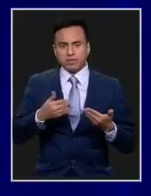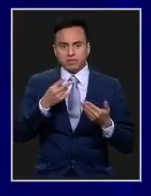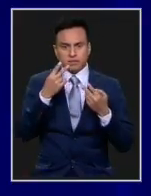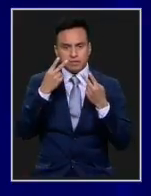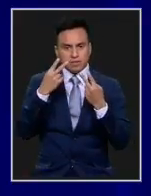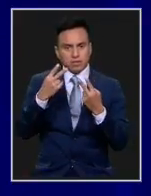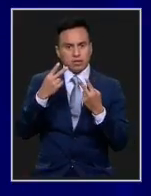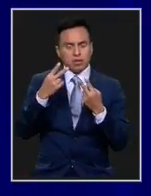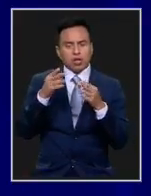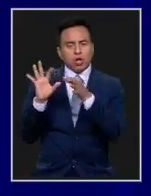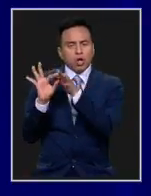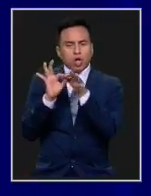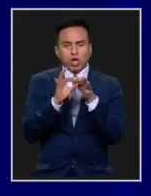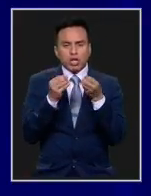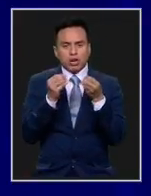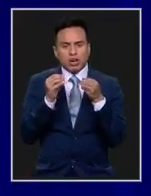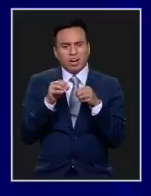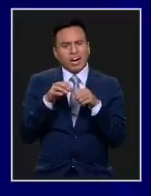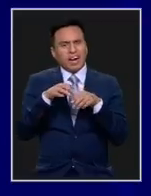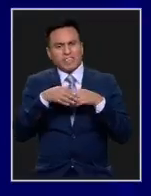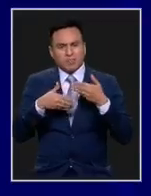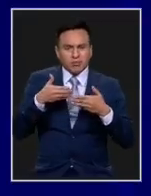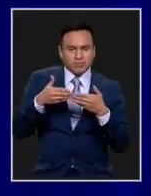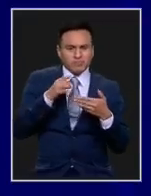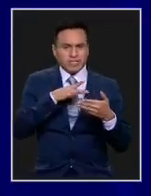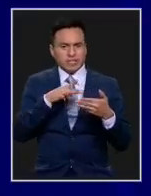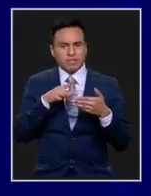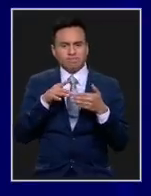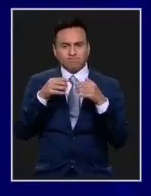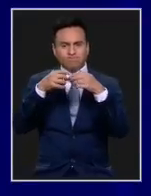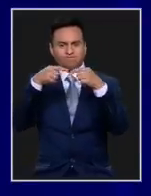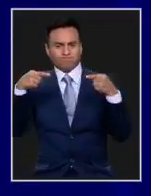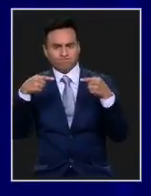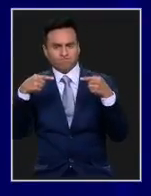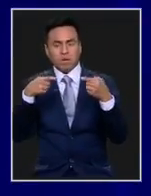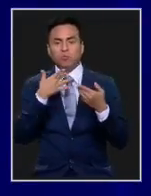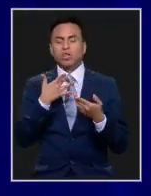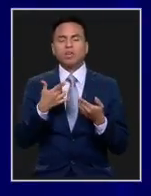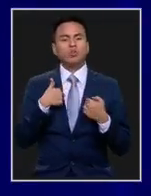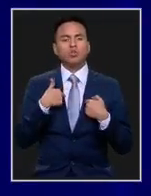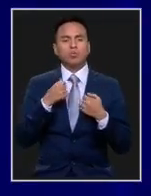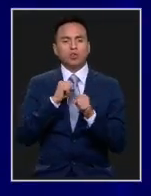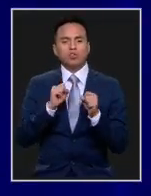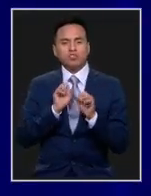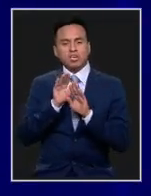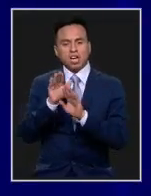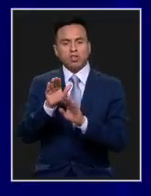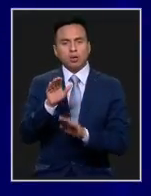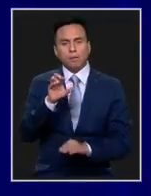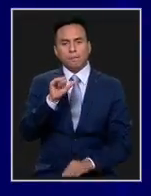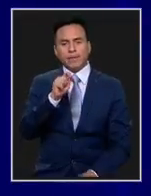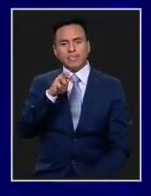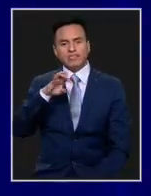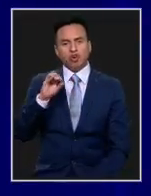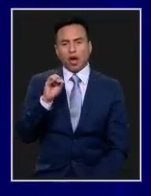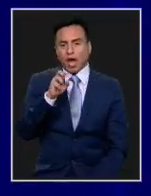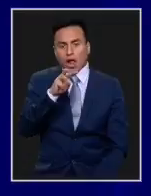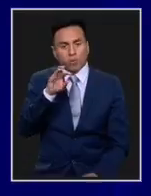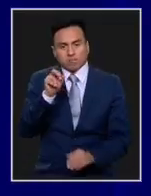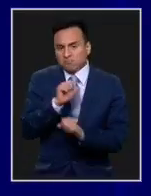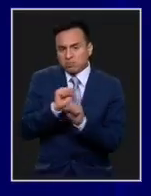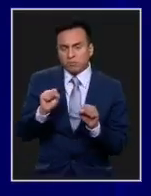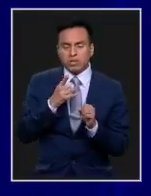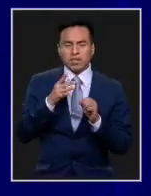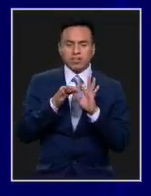la lógica que nos tiene atrapados todavía en un chile polarizado porque yo no puedo sentirme cercana un país de hecho a la vez con la